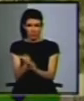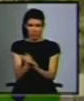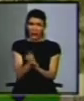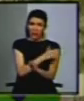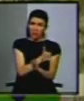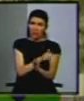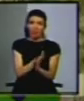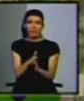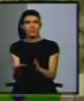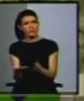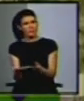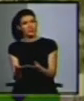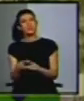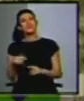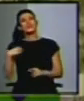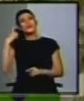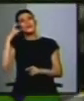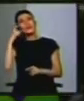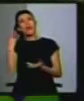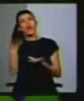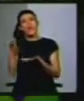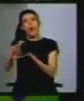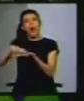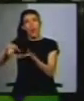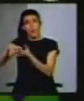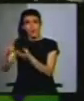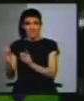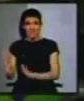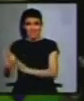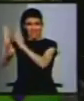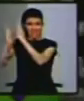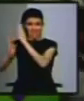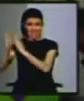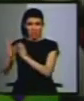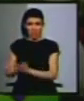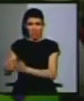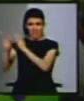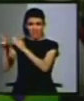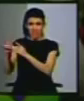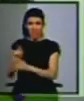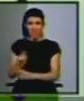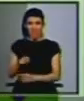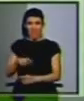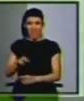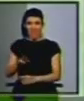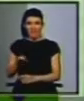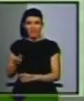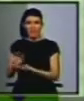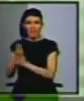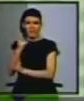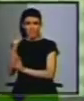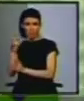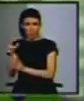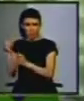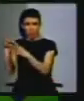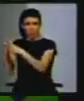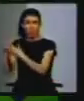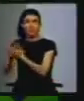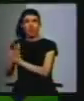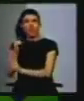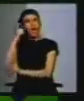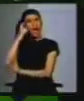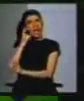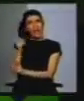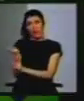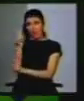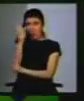preguntarse cómo una comunidad completa como la del edificio Tenerife pudo confiar tan ciegamente en un vecino como